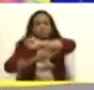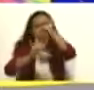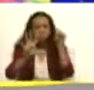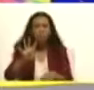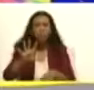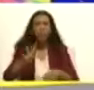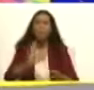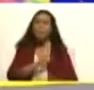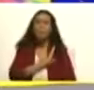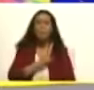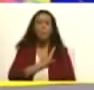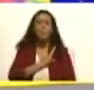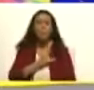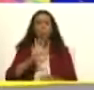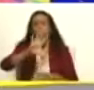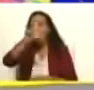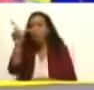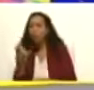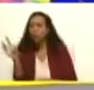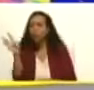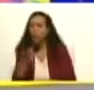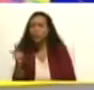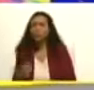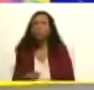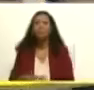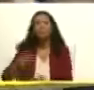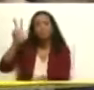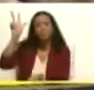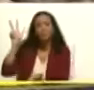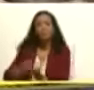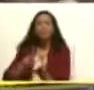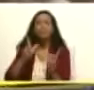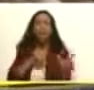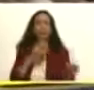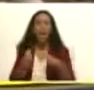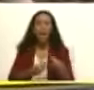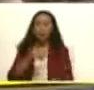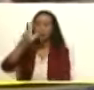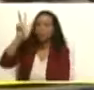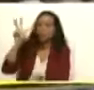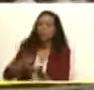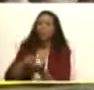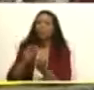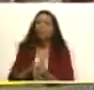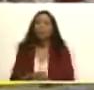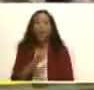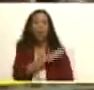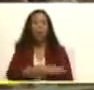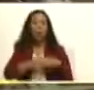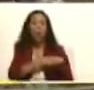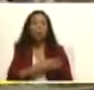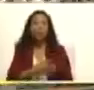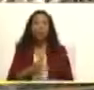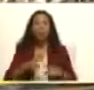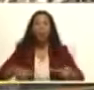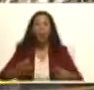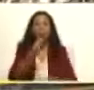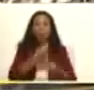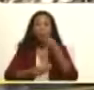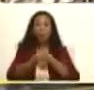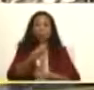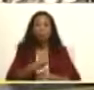es y será por siempre nuestro. ¡Cúmplase! Ya saben, Comité Local de Abastecimiento y